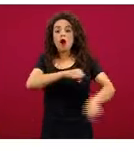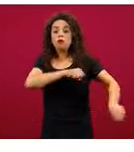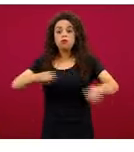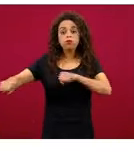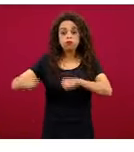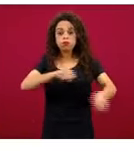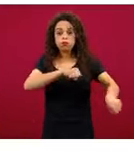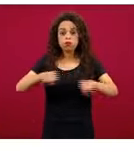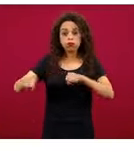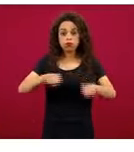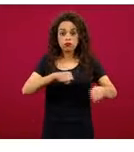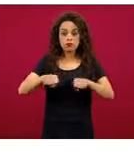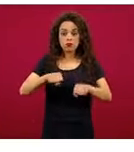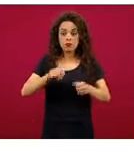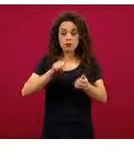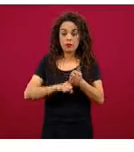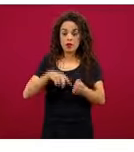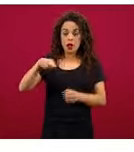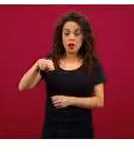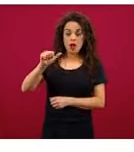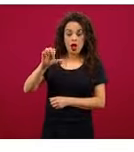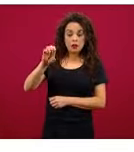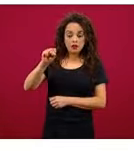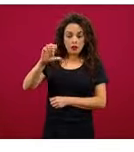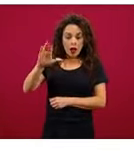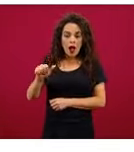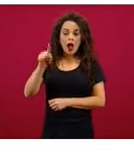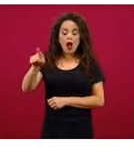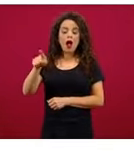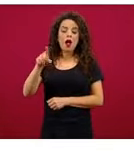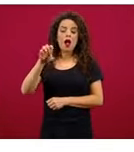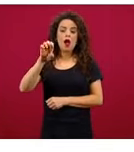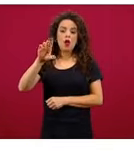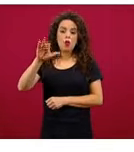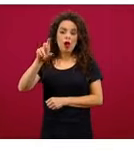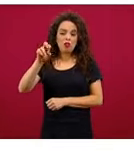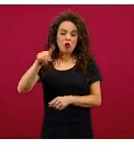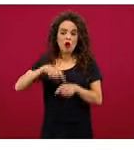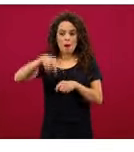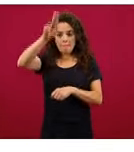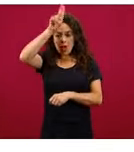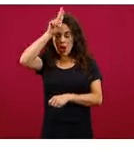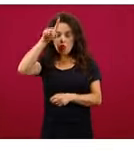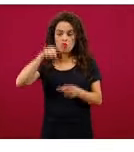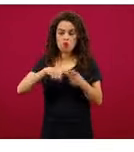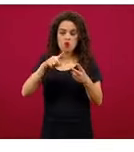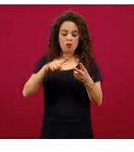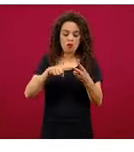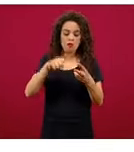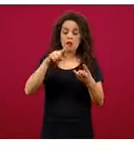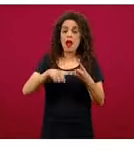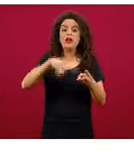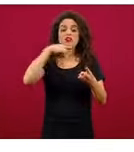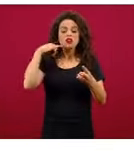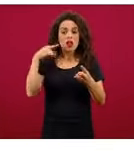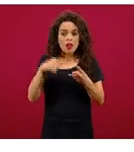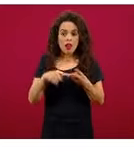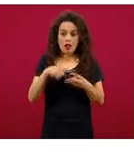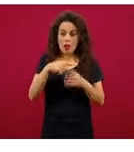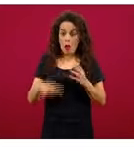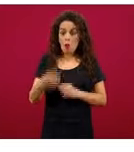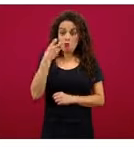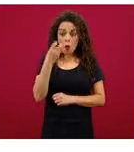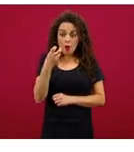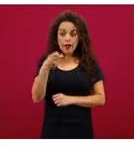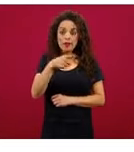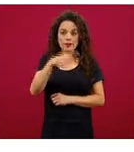estamos hablando de la placa de Nazca, Ecuador, Perú y Chile, y por lo tanto esta iniciativa se